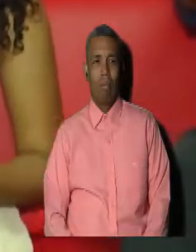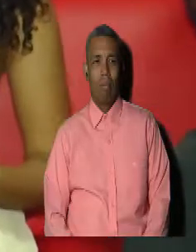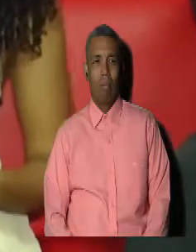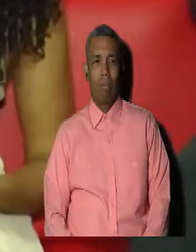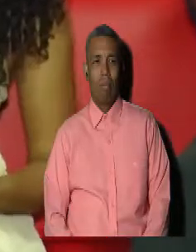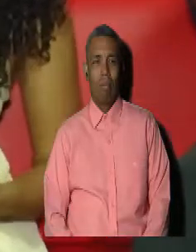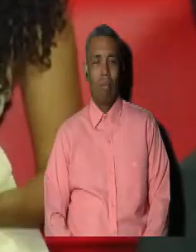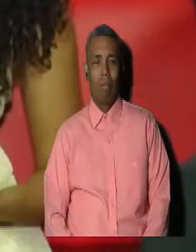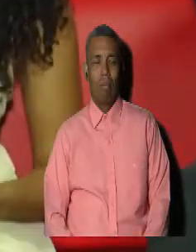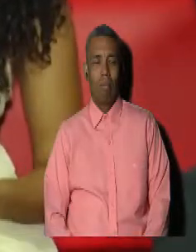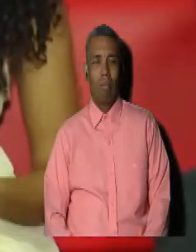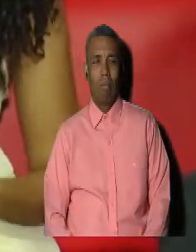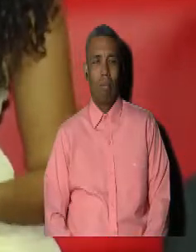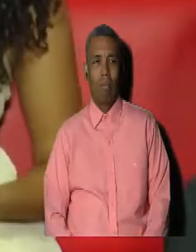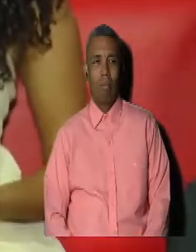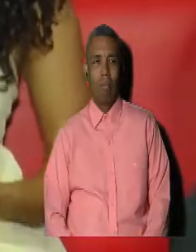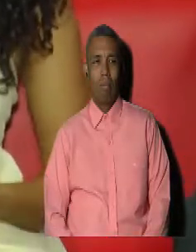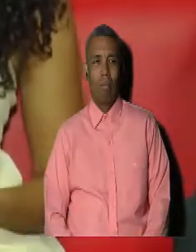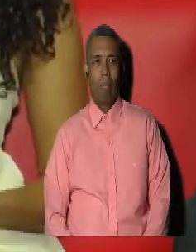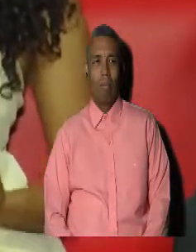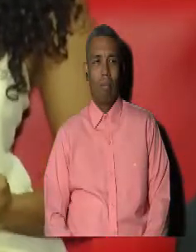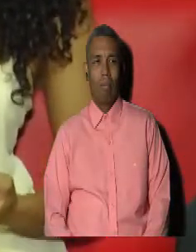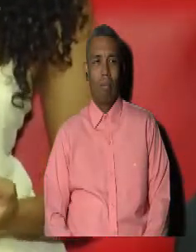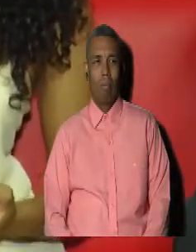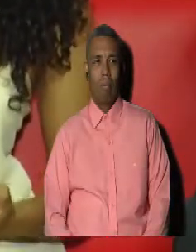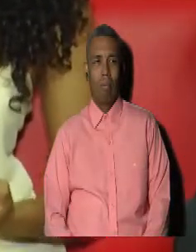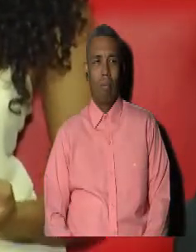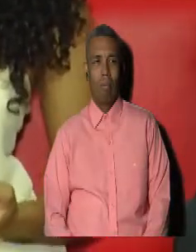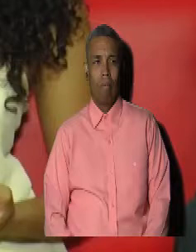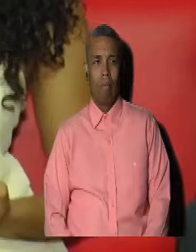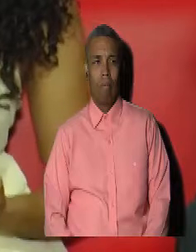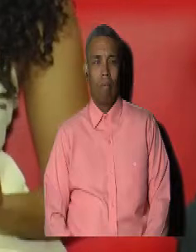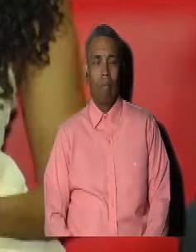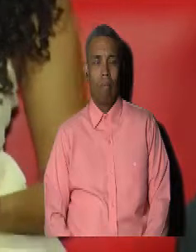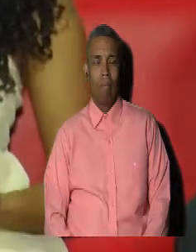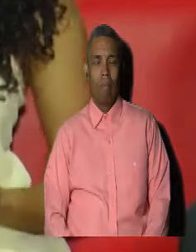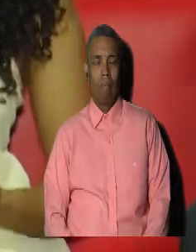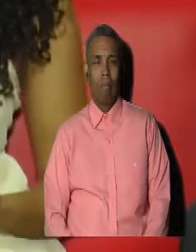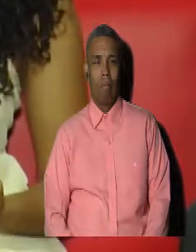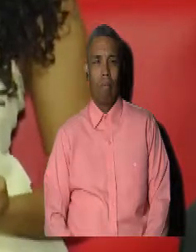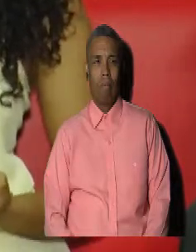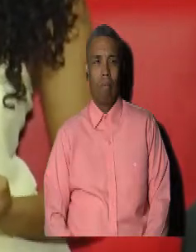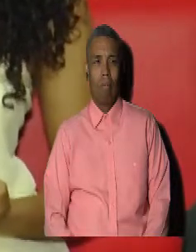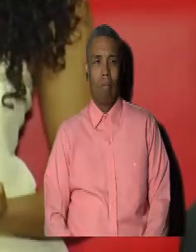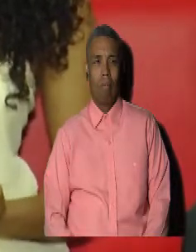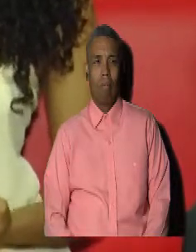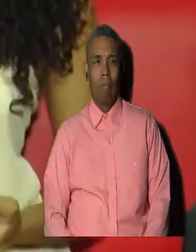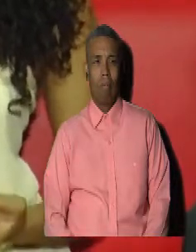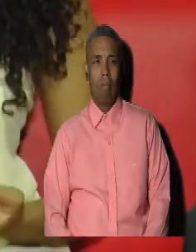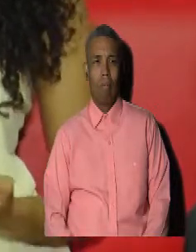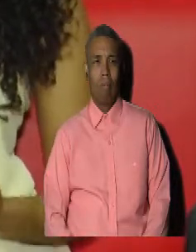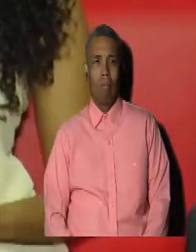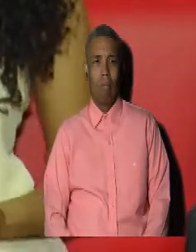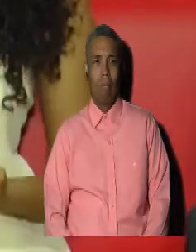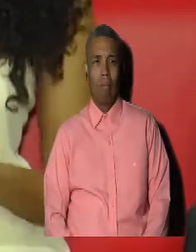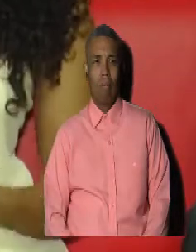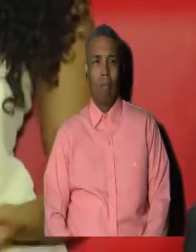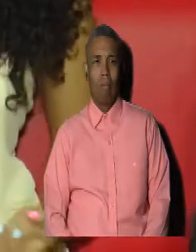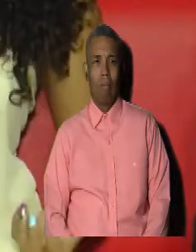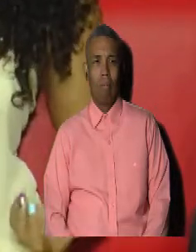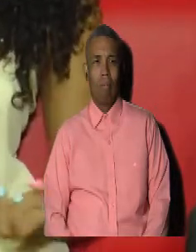que ser aviador para que pueda hacerle una visita, porque el que no vuela no sube.